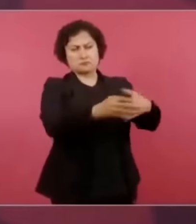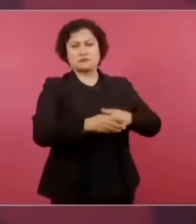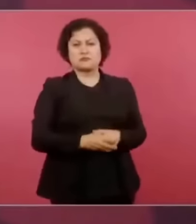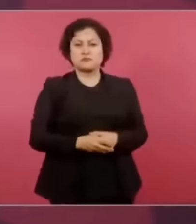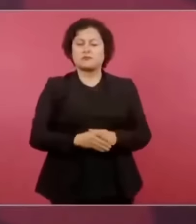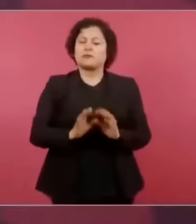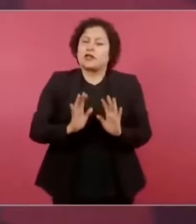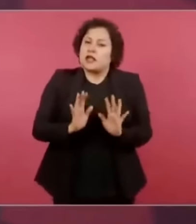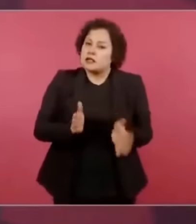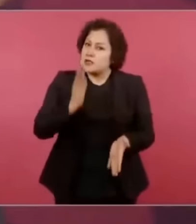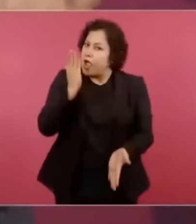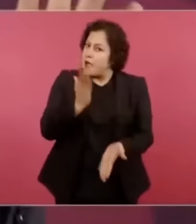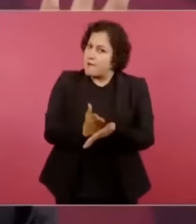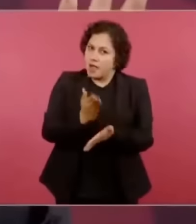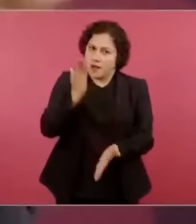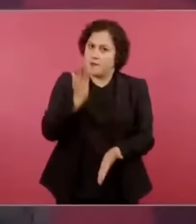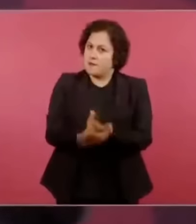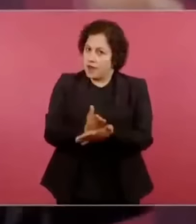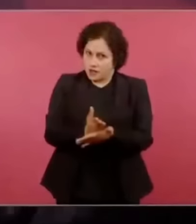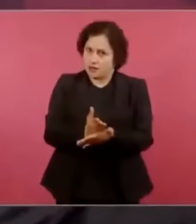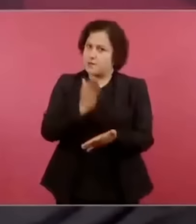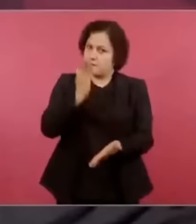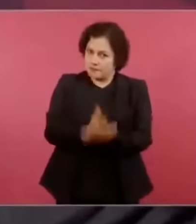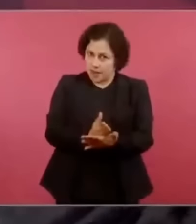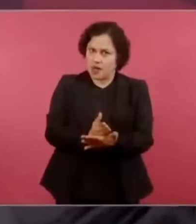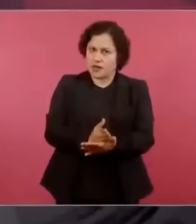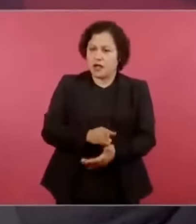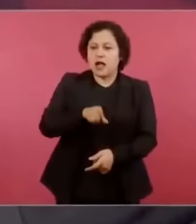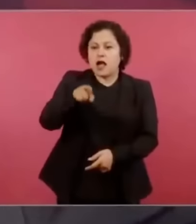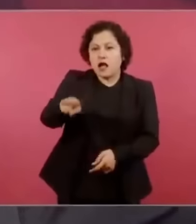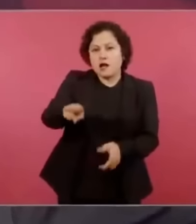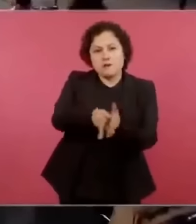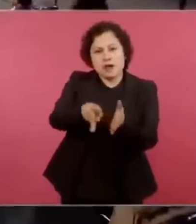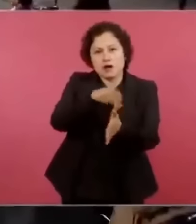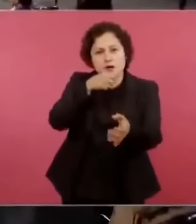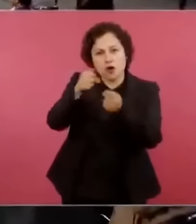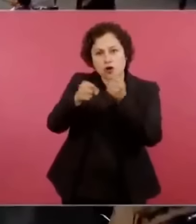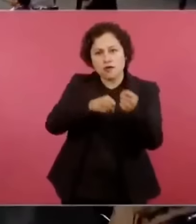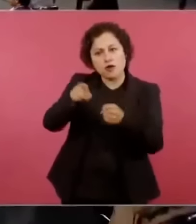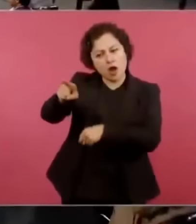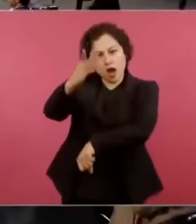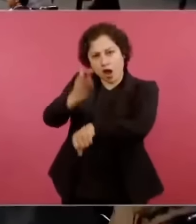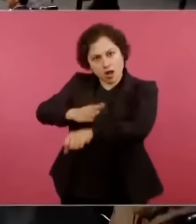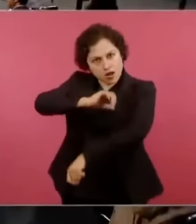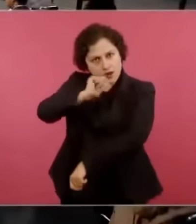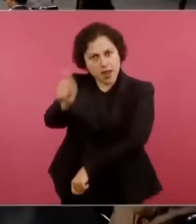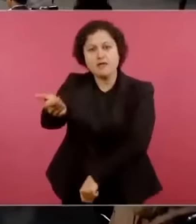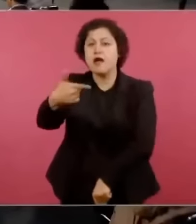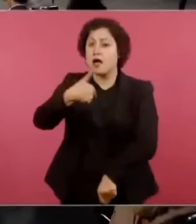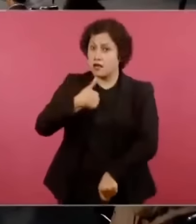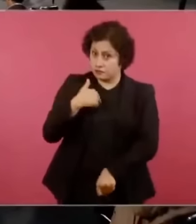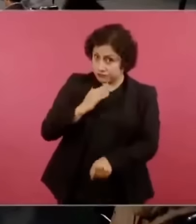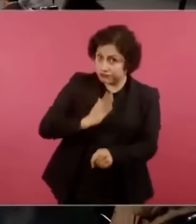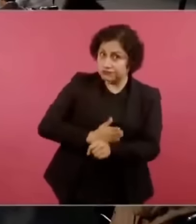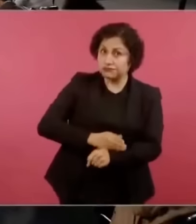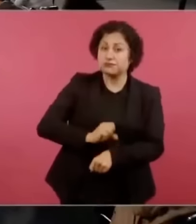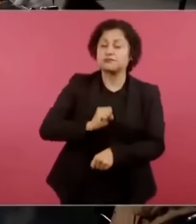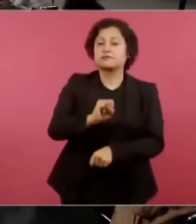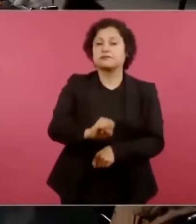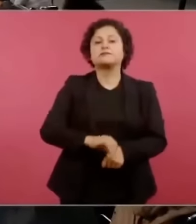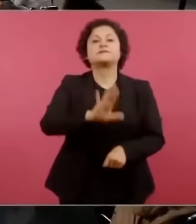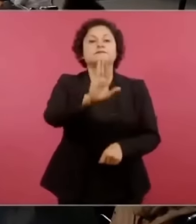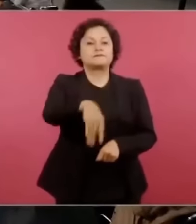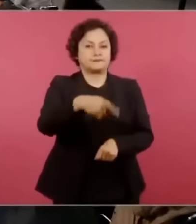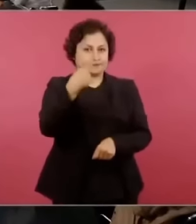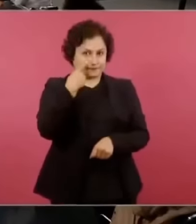porque a ti no te hacen nada, pero a mí sí me cepillan los del… Lo de Durazo, sobre el PAN, mire, los